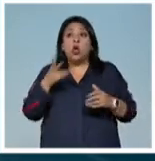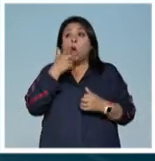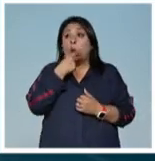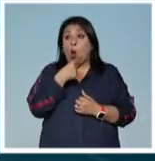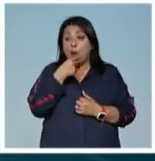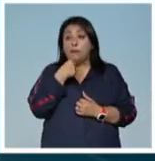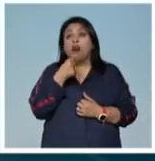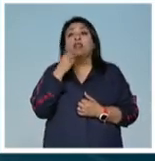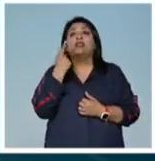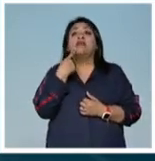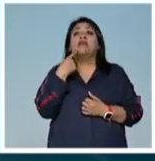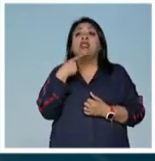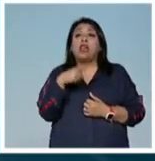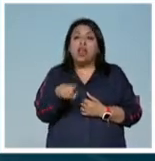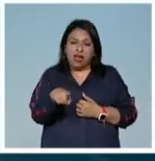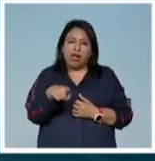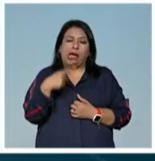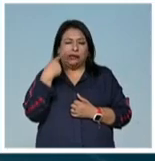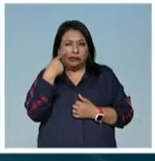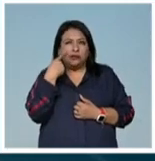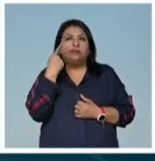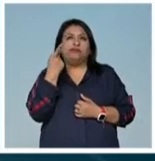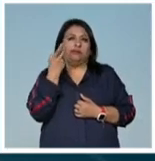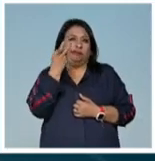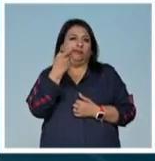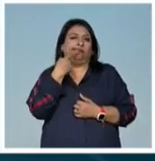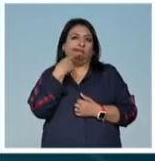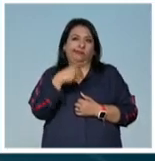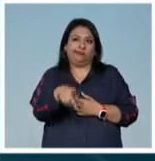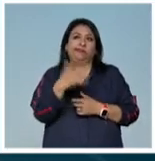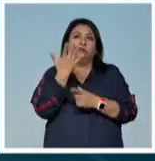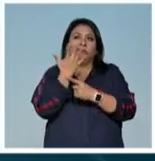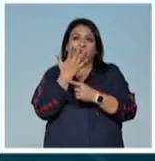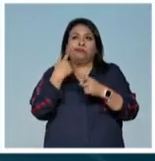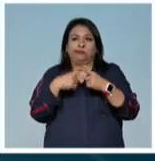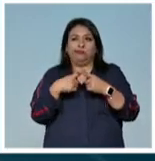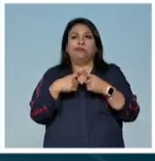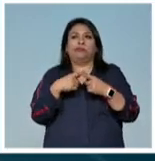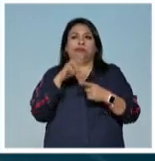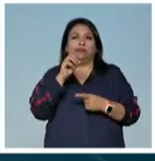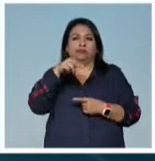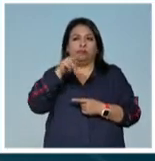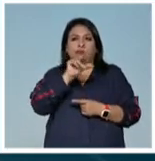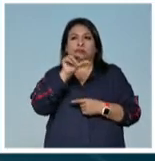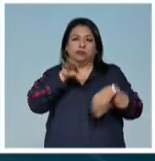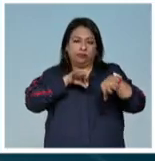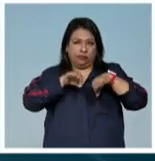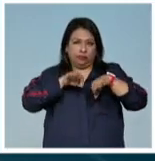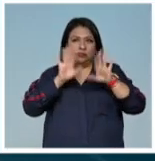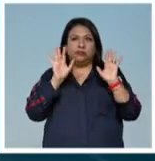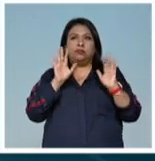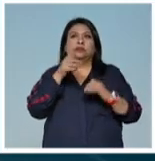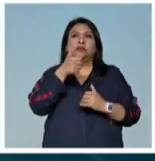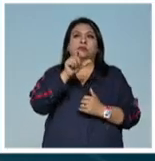hombres son los que denuncian principalmente estos actos. De acuerdo con la Agencia de la ONU para el Trabajo,